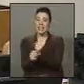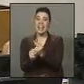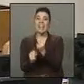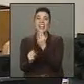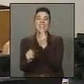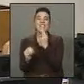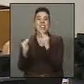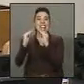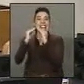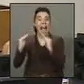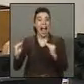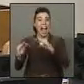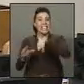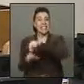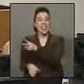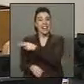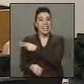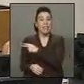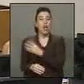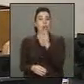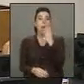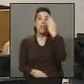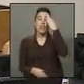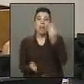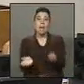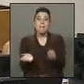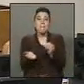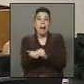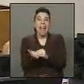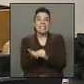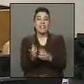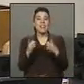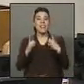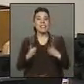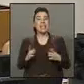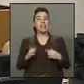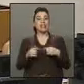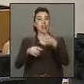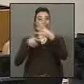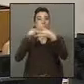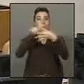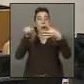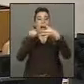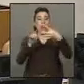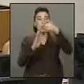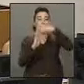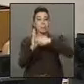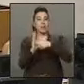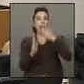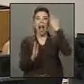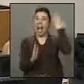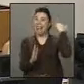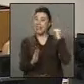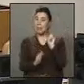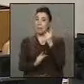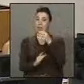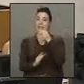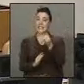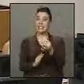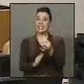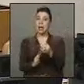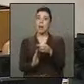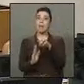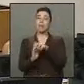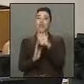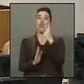casa del empleador 4 días adicionales de descanso dentro de cada mes calendario, en vez de los 2 días que establecía el proyecto del expresidente